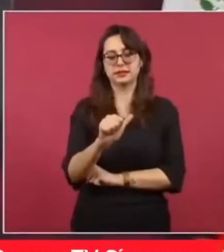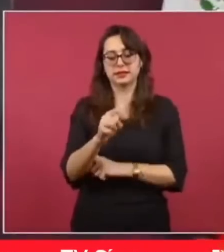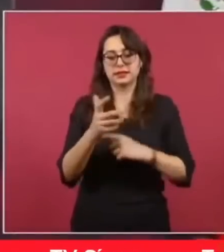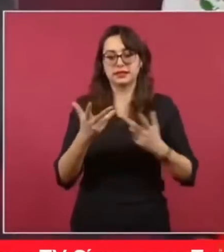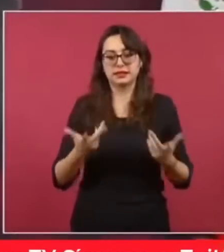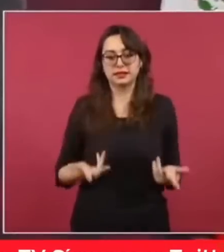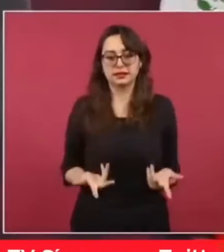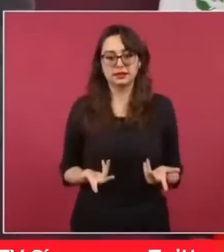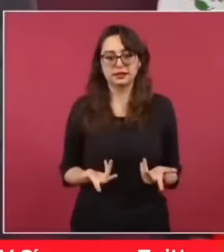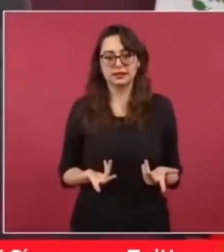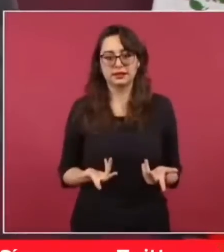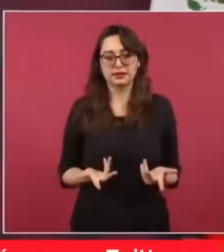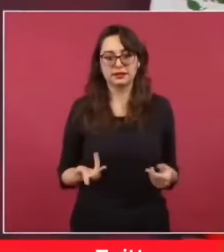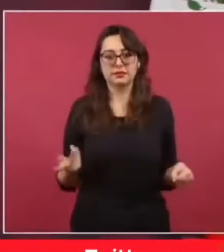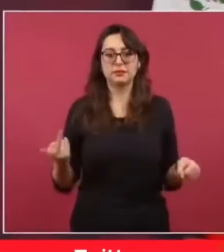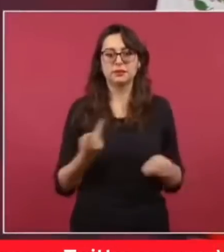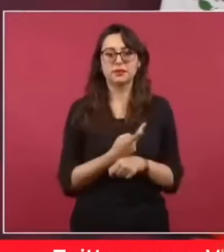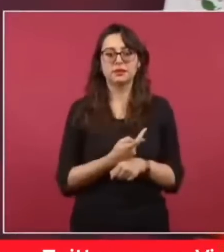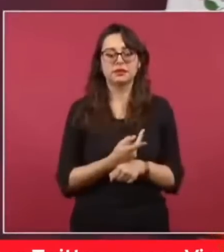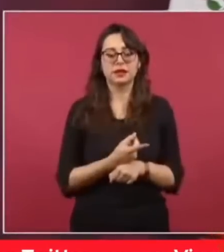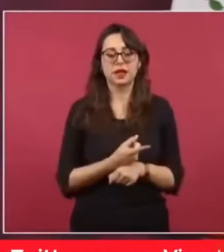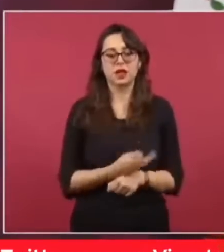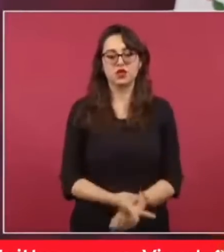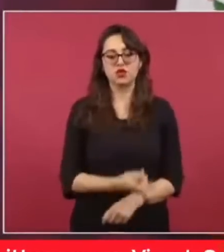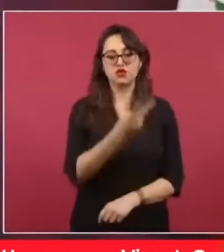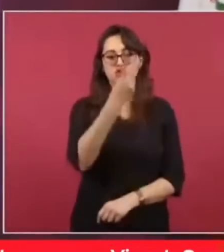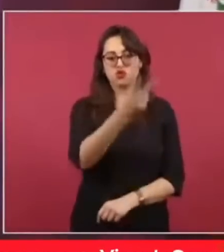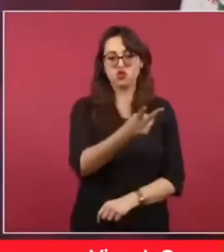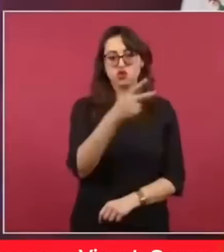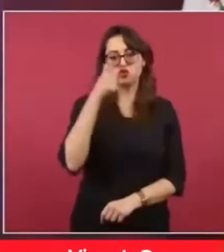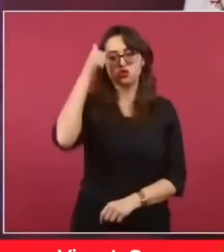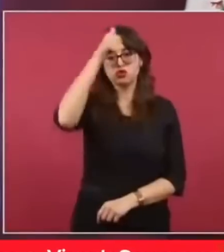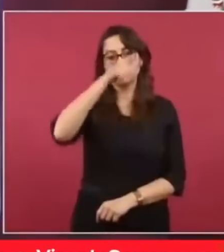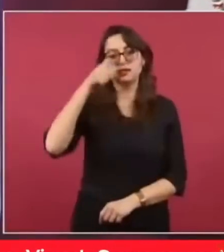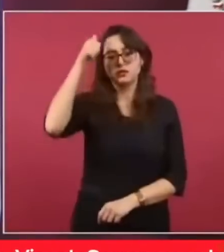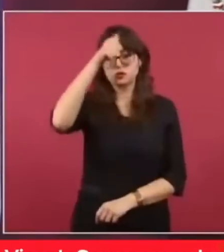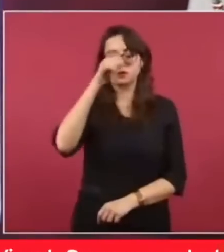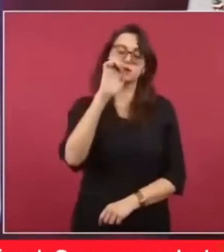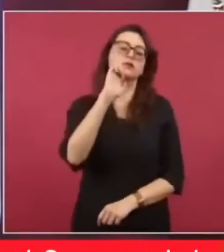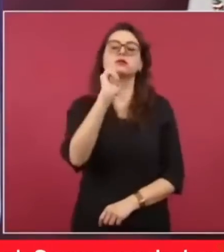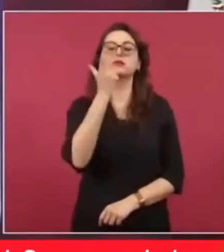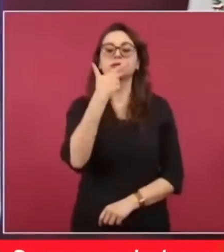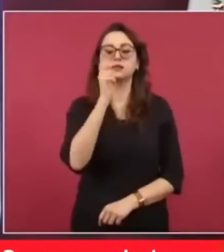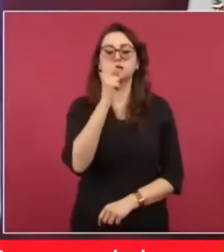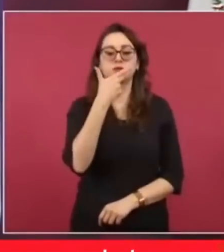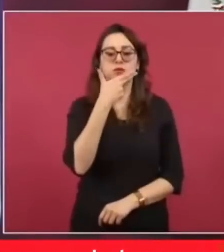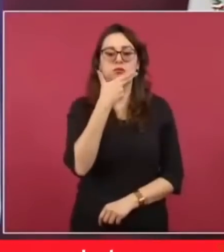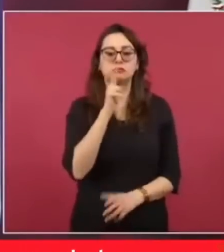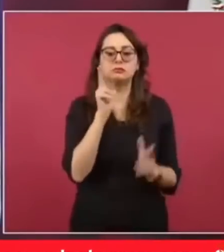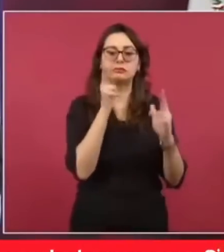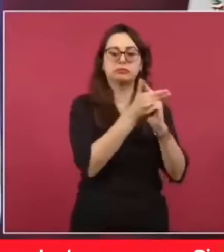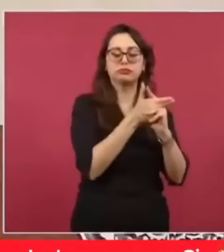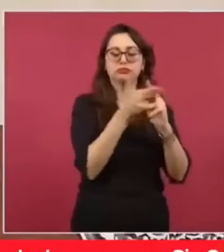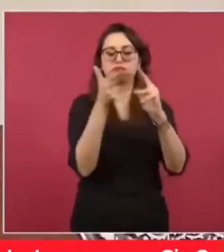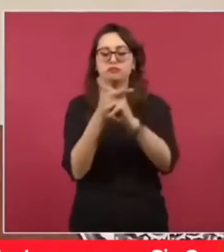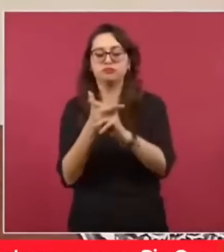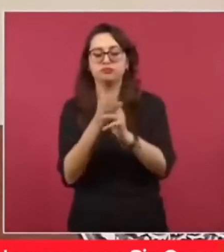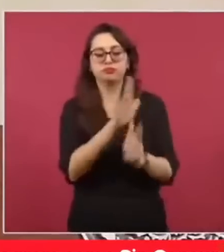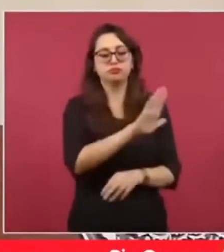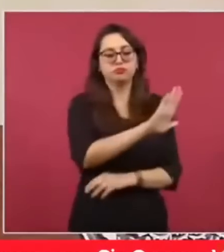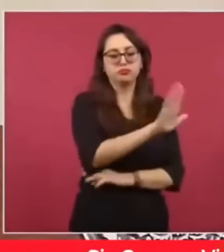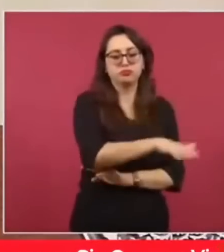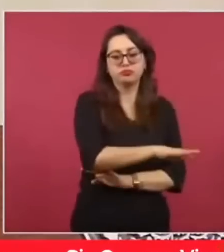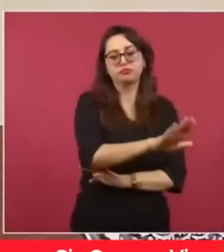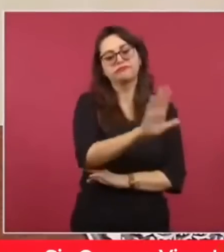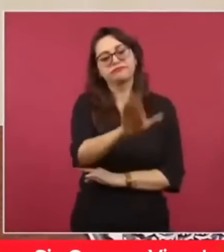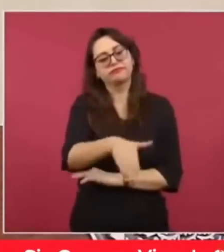asesinan lamentablemente a 2 sacerdotes en Chihuahua. que llevaban ya